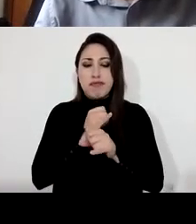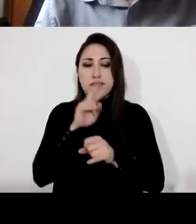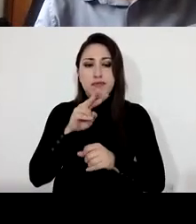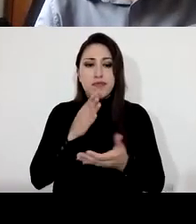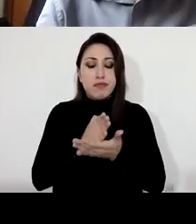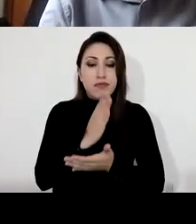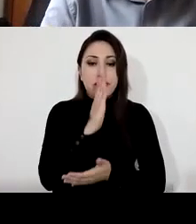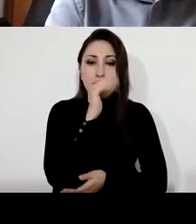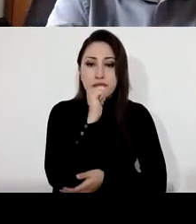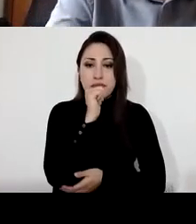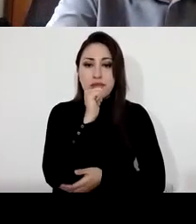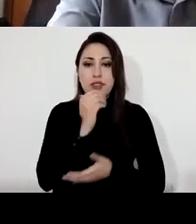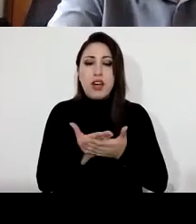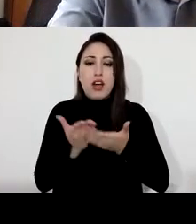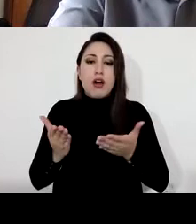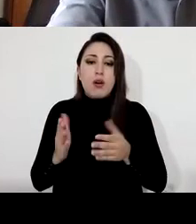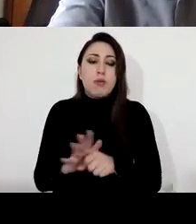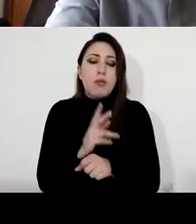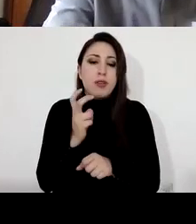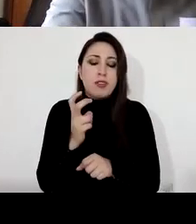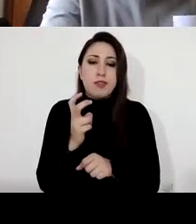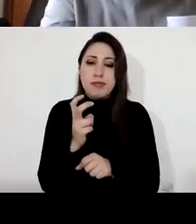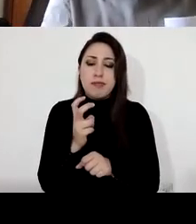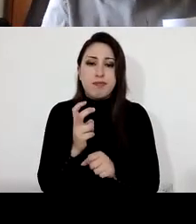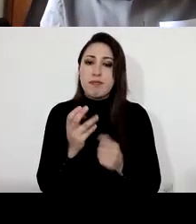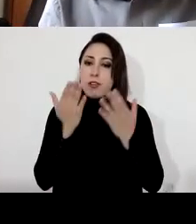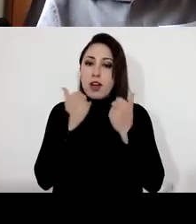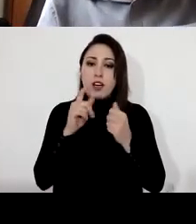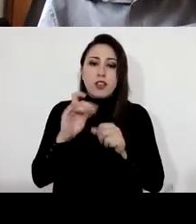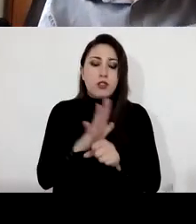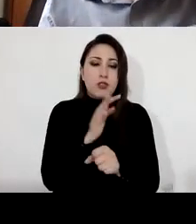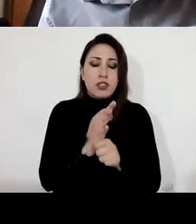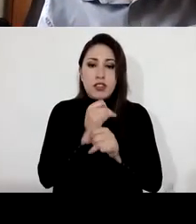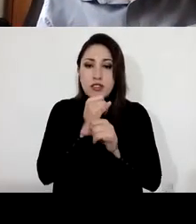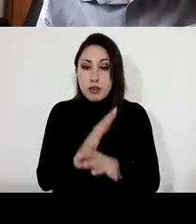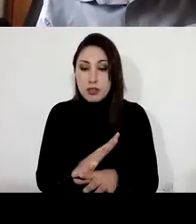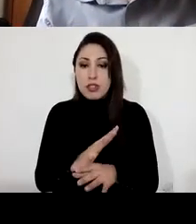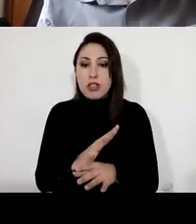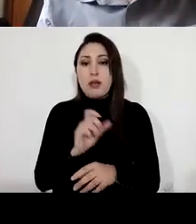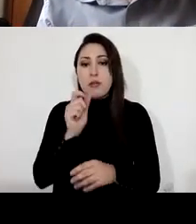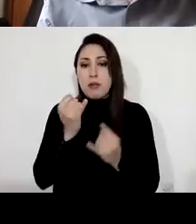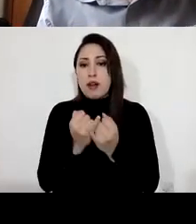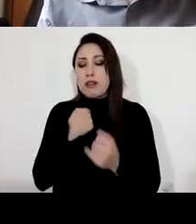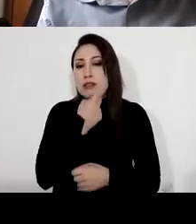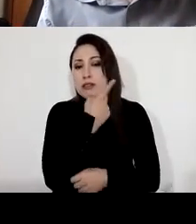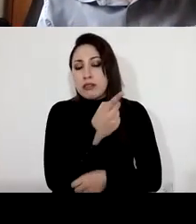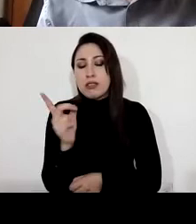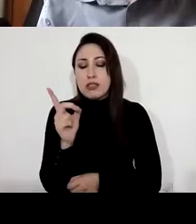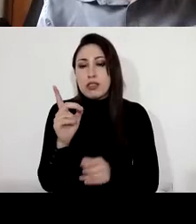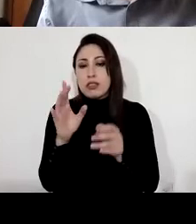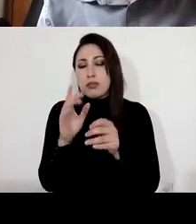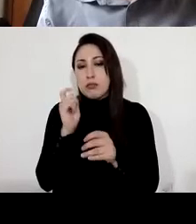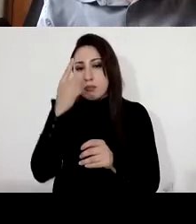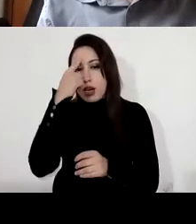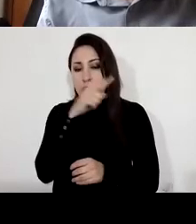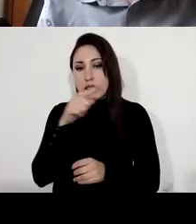Eso provoca que no se esté en condiciones, no se cuente con ese documento, y sí dejar constancia que